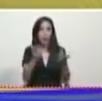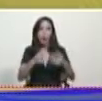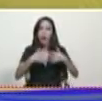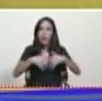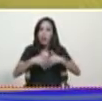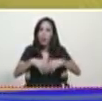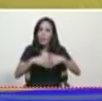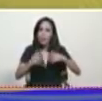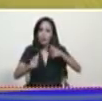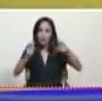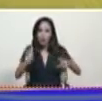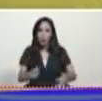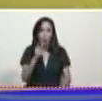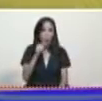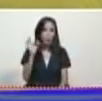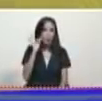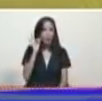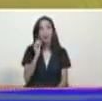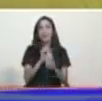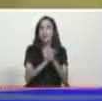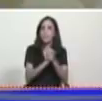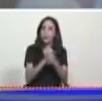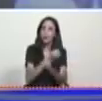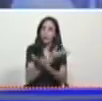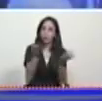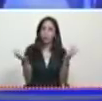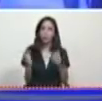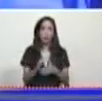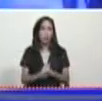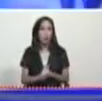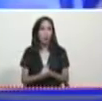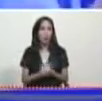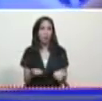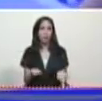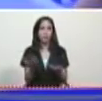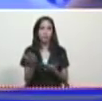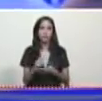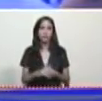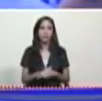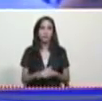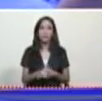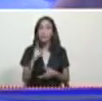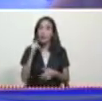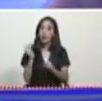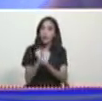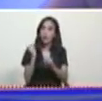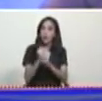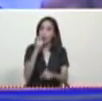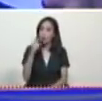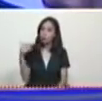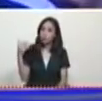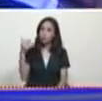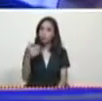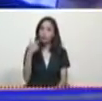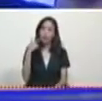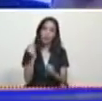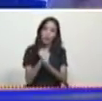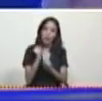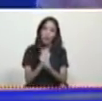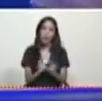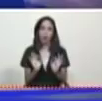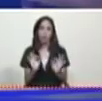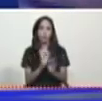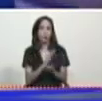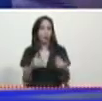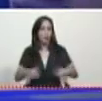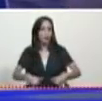y empresarias, amigas y amigos, que han hecho su esfuerzo por